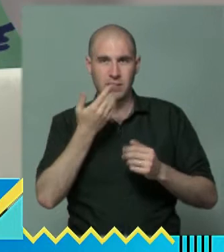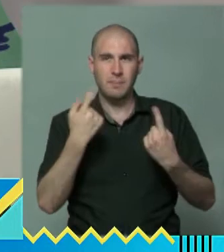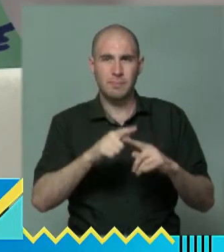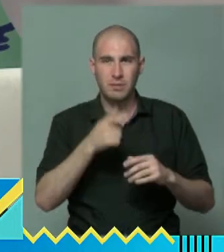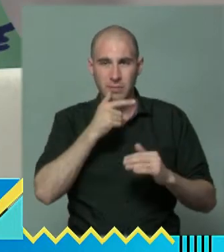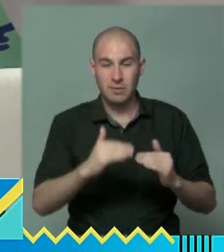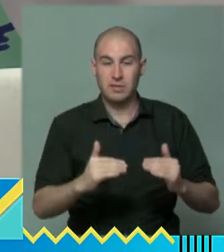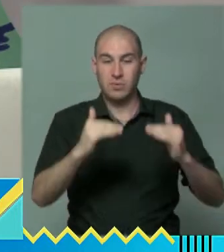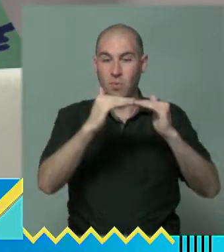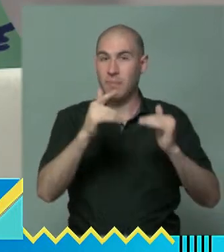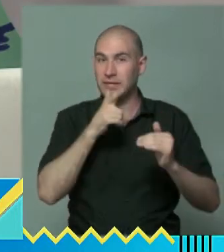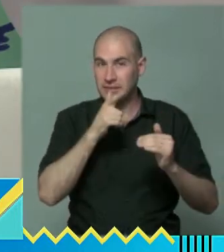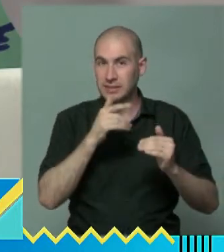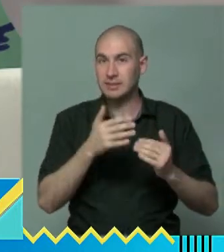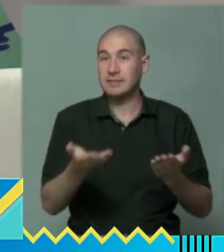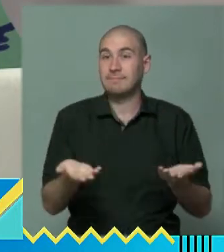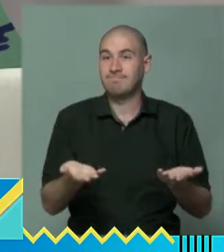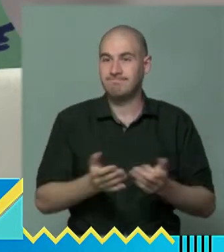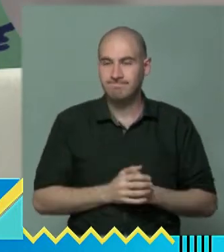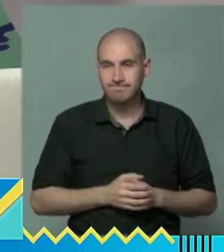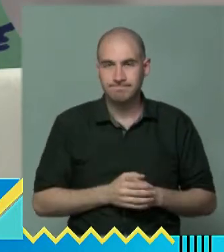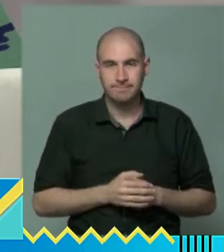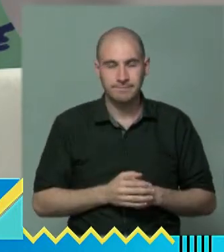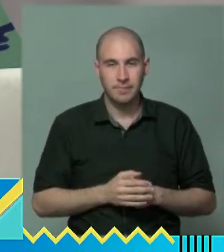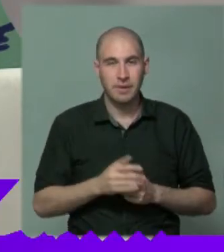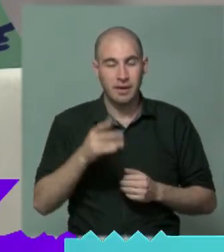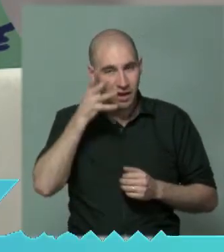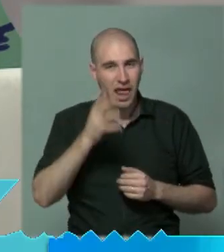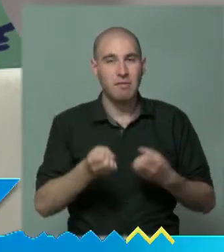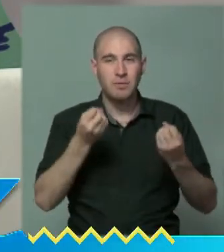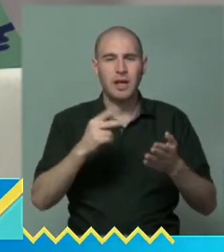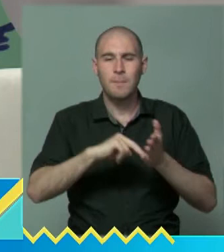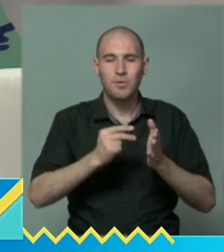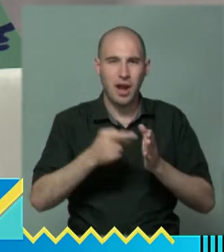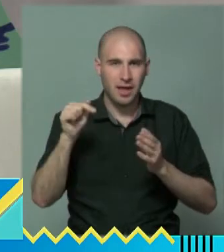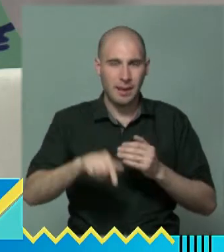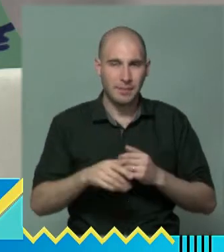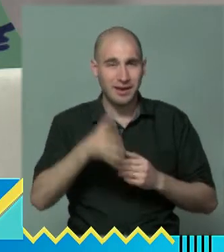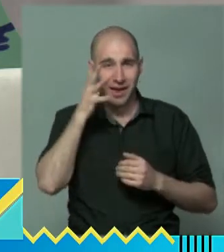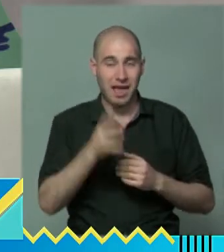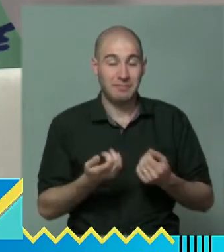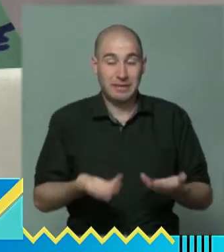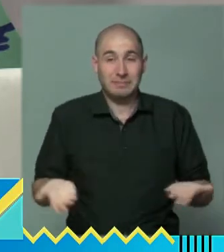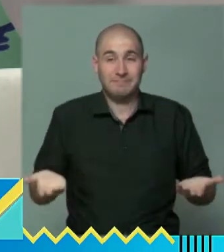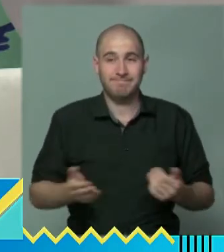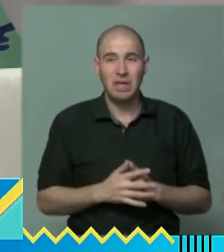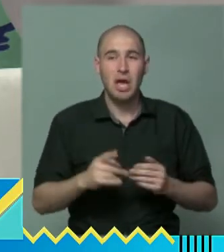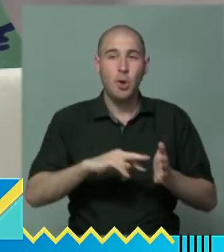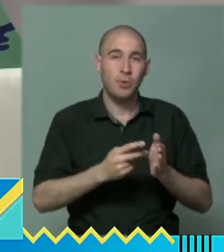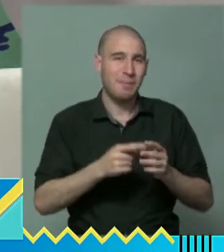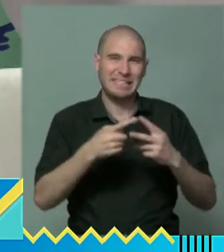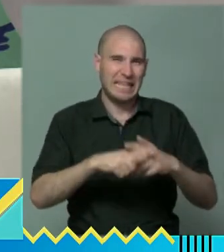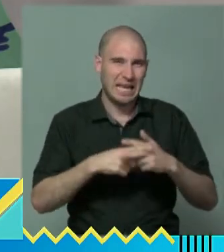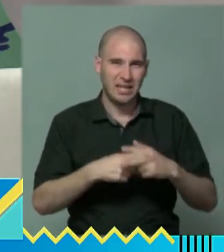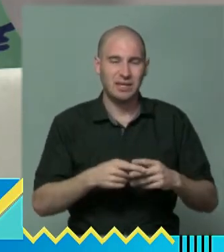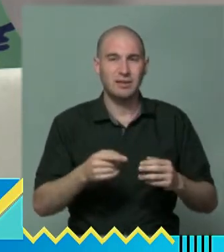puede equiparar a algo tan grave y la verdad que es grave porque las consecuencias son graves. Pero bueno, el problema es muy técnico